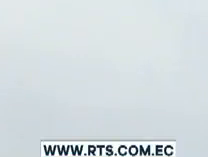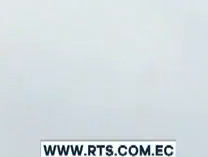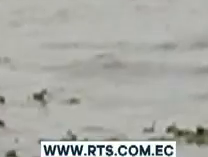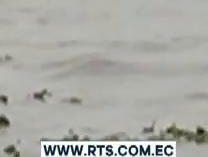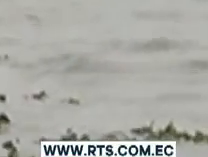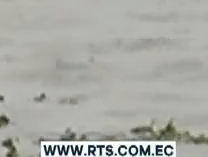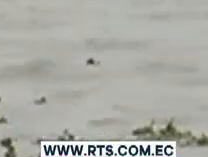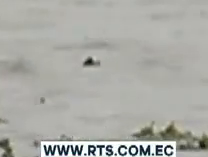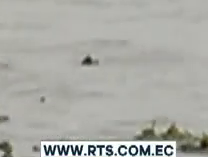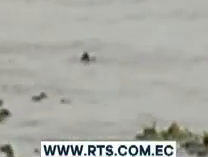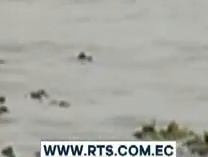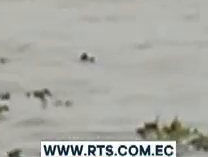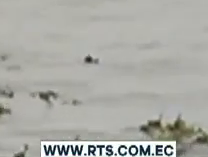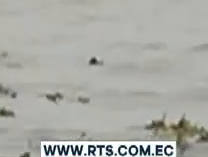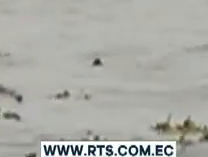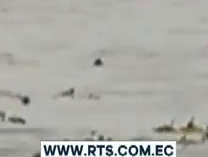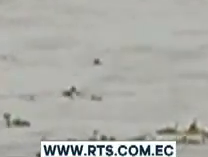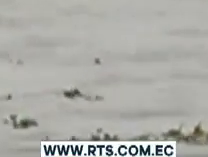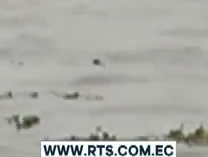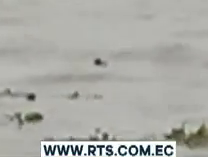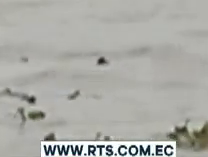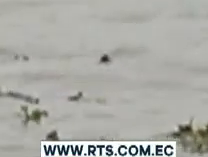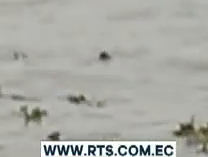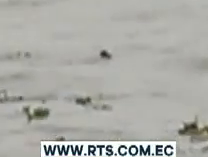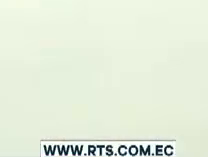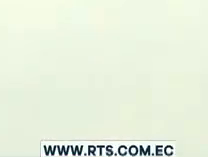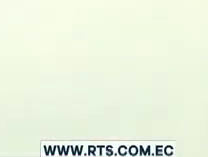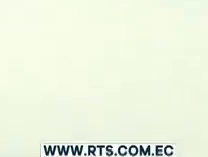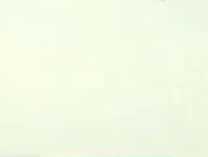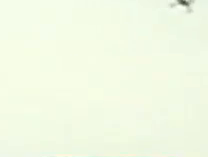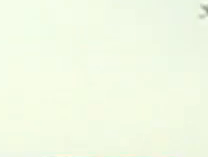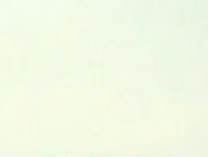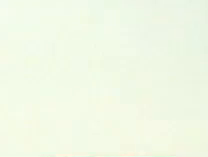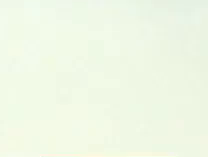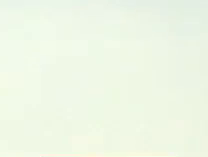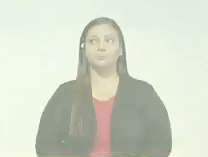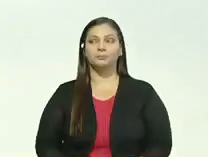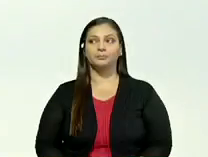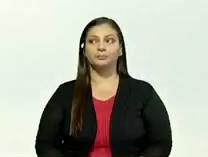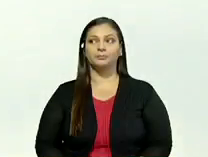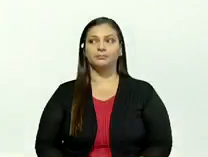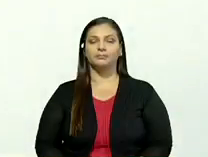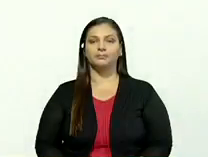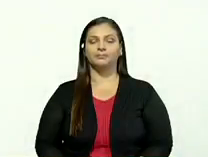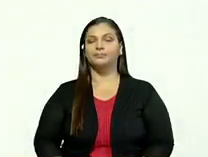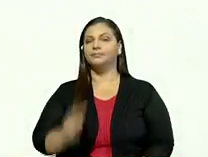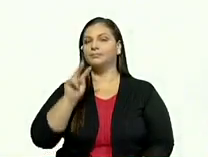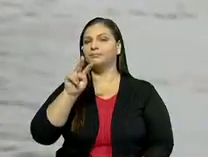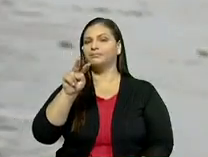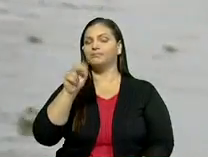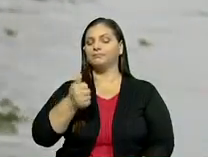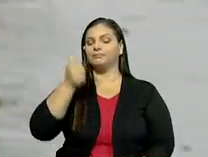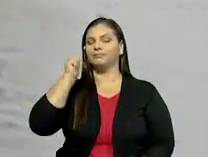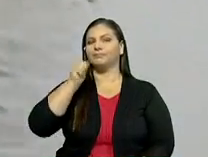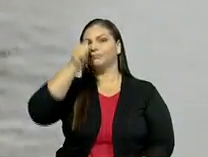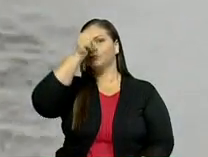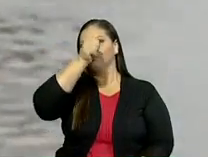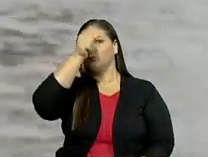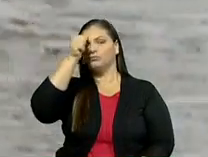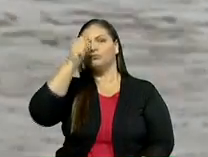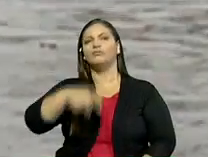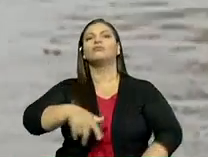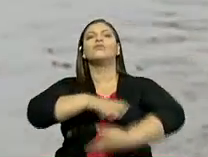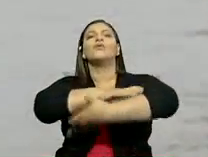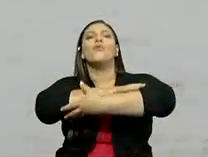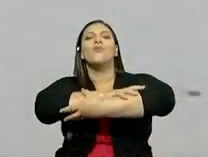Seis hombres descendían a las trémulas aguas del Manso Guayas con la consigna de iniciar la Operación Naval